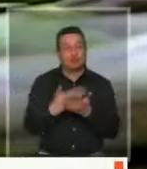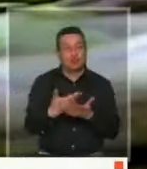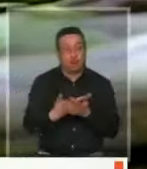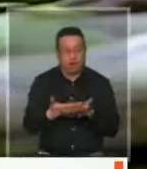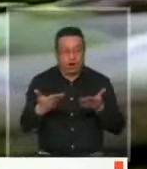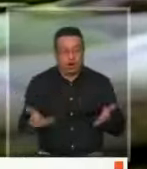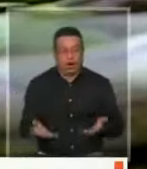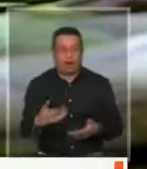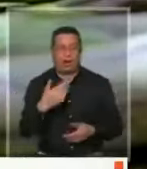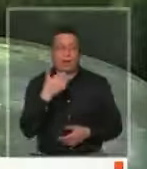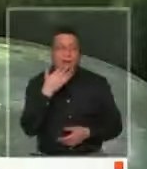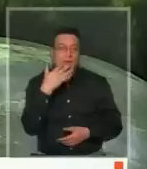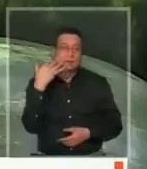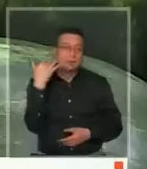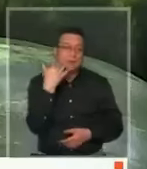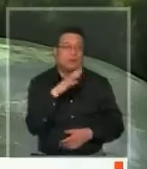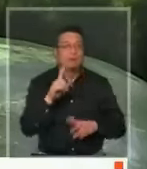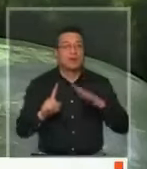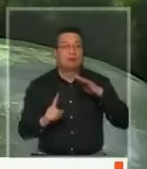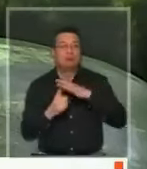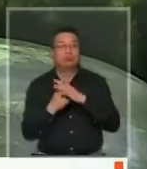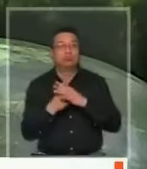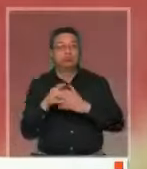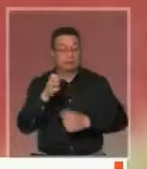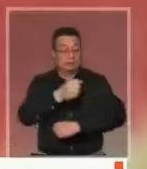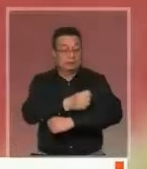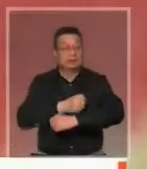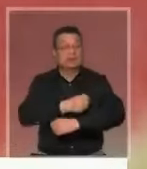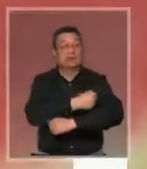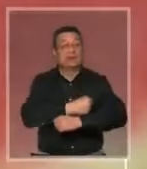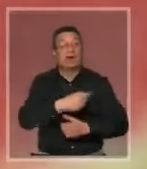su paladar porque ya aparecieron las primeras sandías,